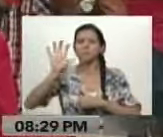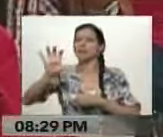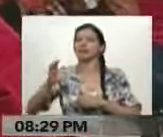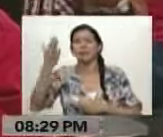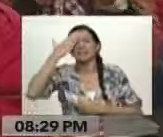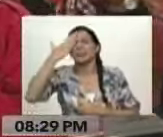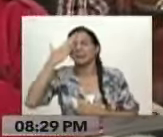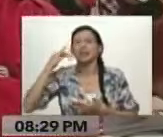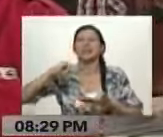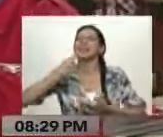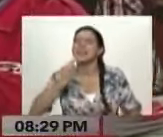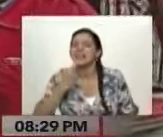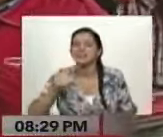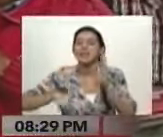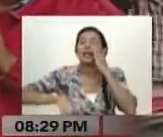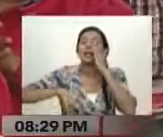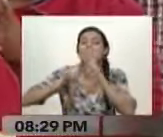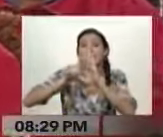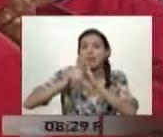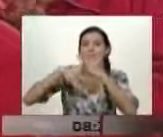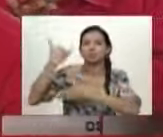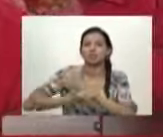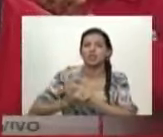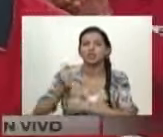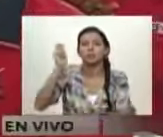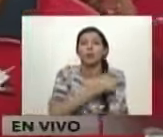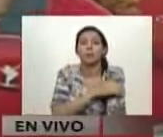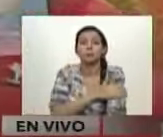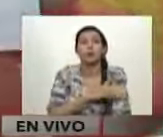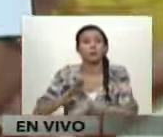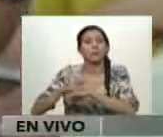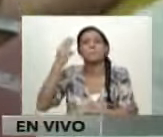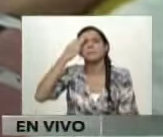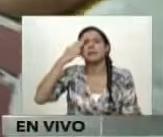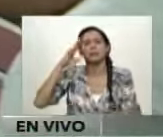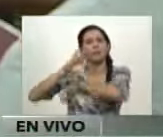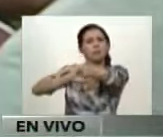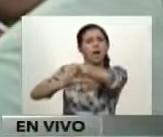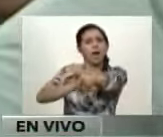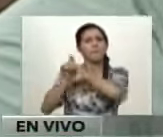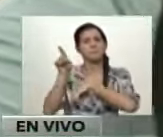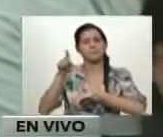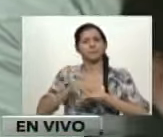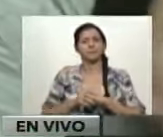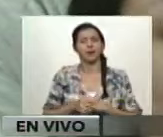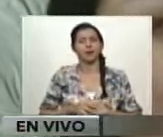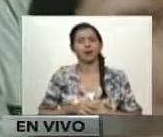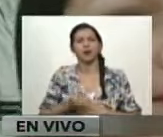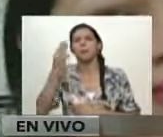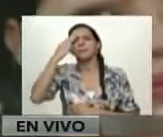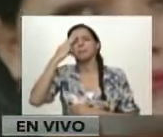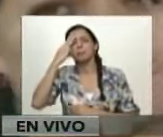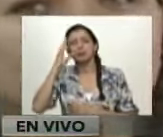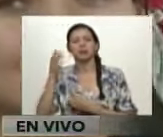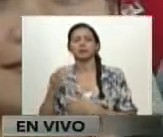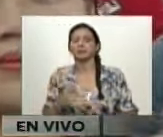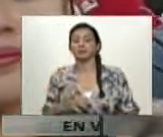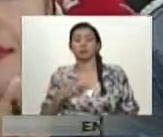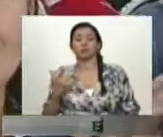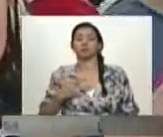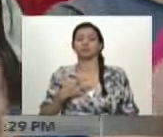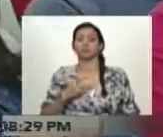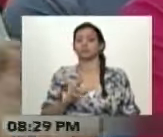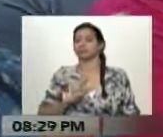la piratería y de la amenaza de esos piratas, los piratas de la burguesía,